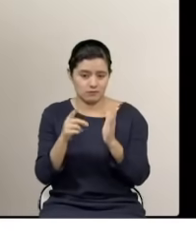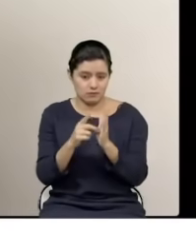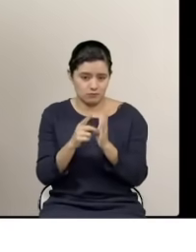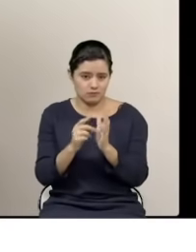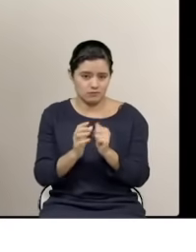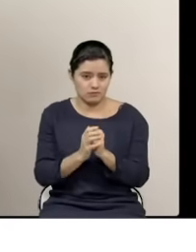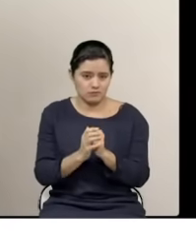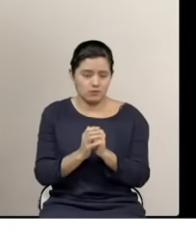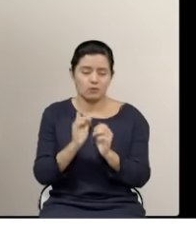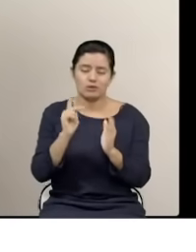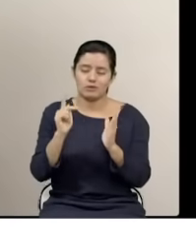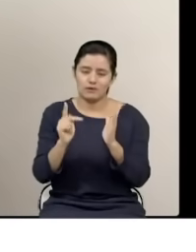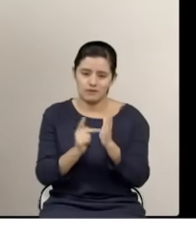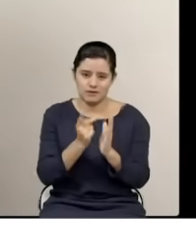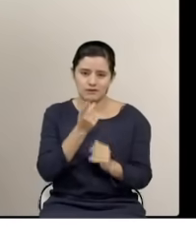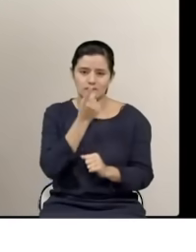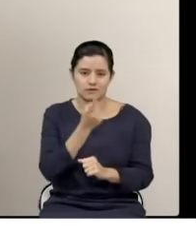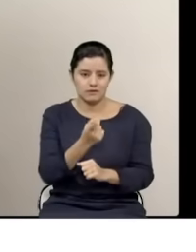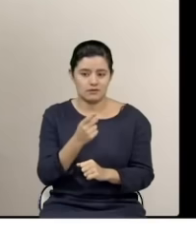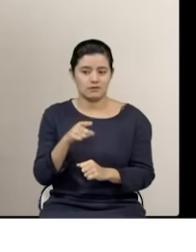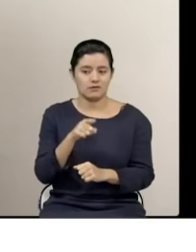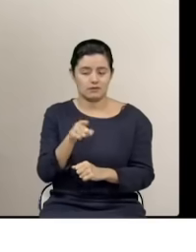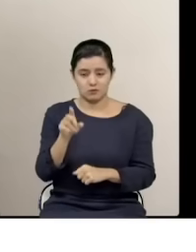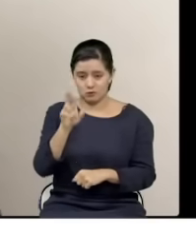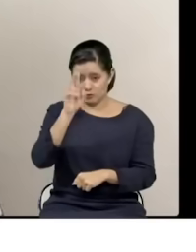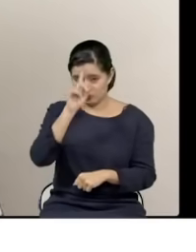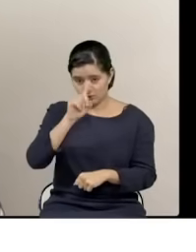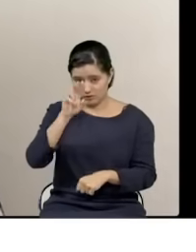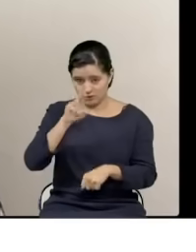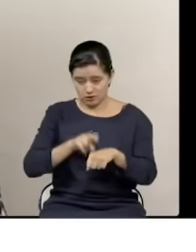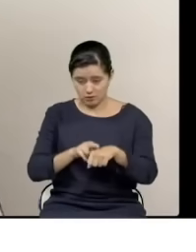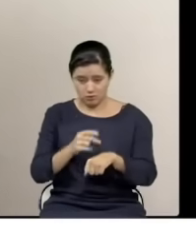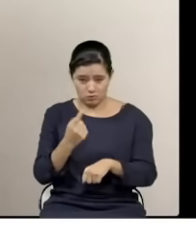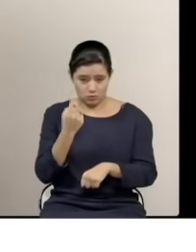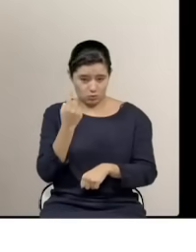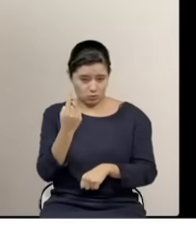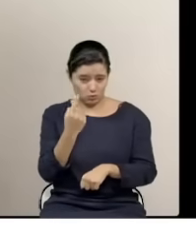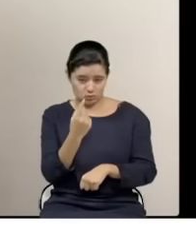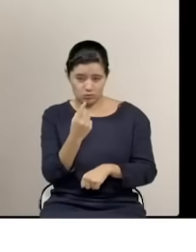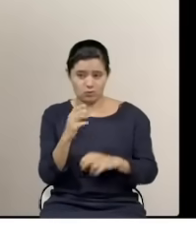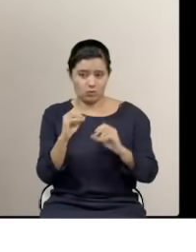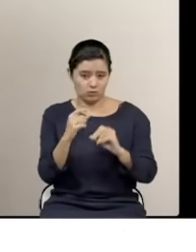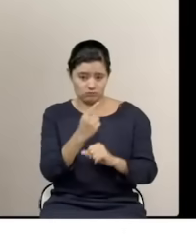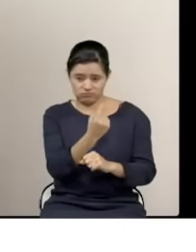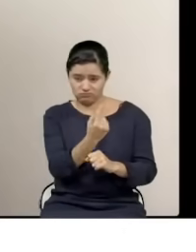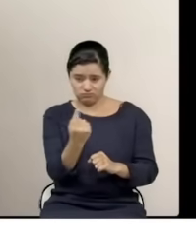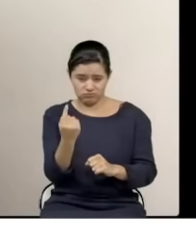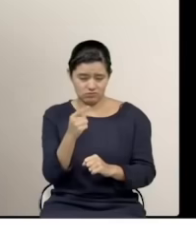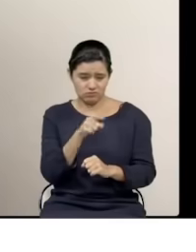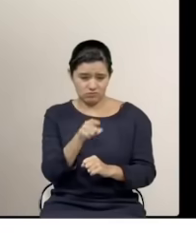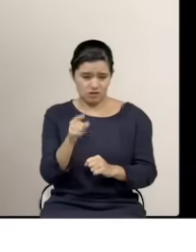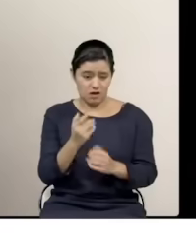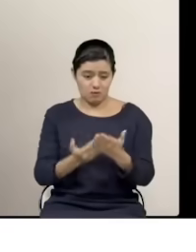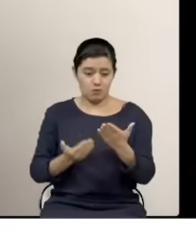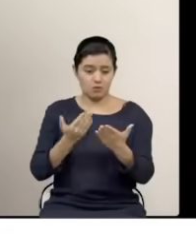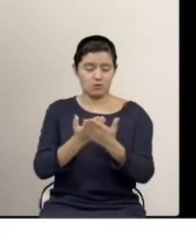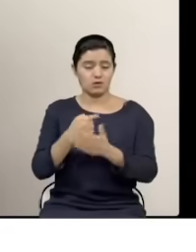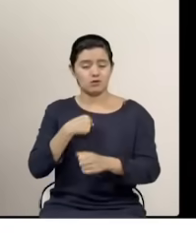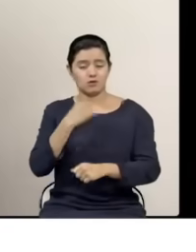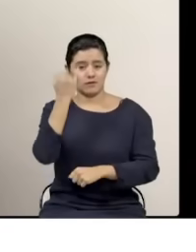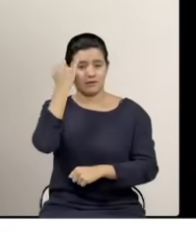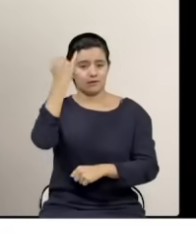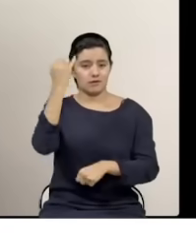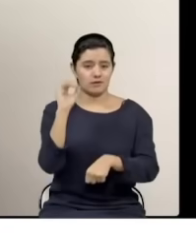vez nadie de las consejeras y consejeros propuso absolutamente a ninguna de las instituciones segundo Además